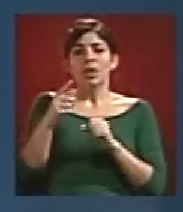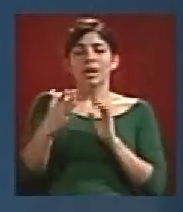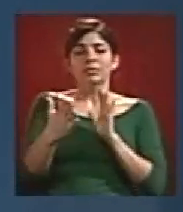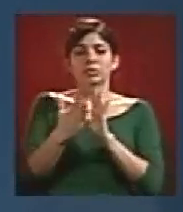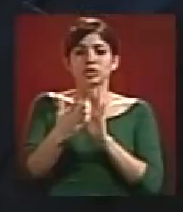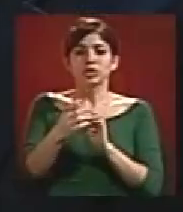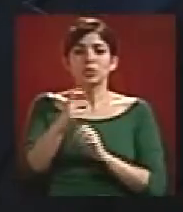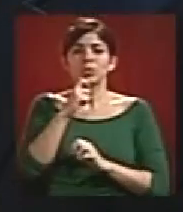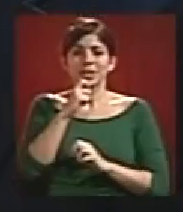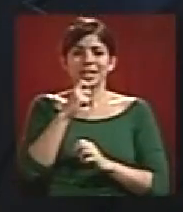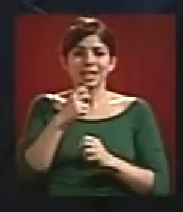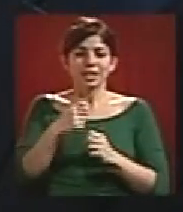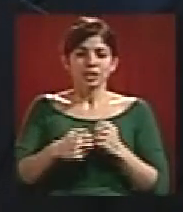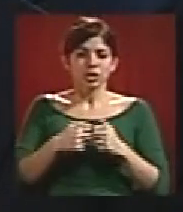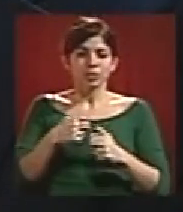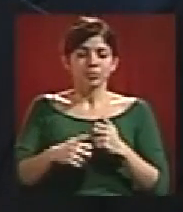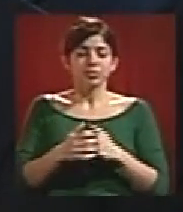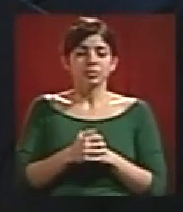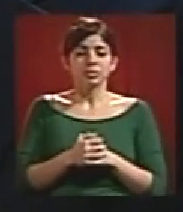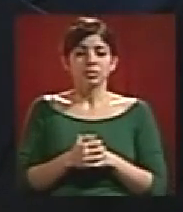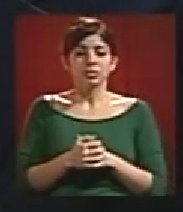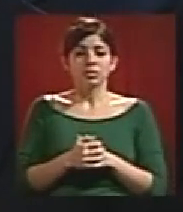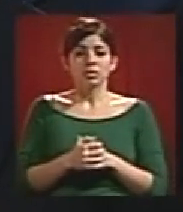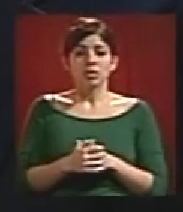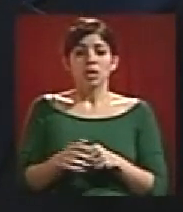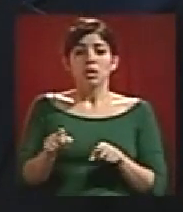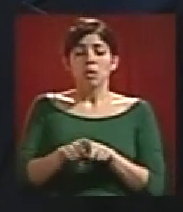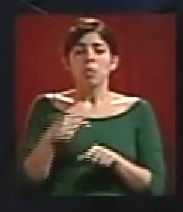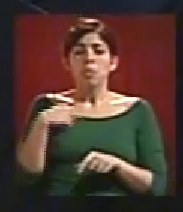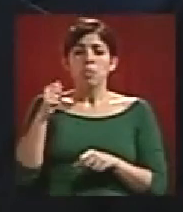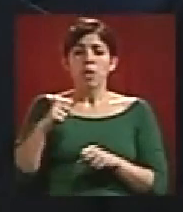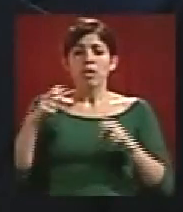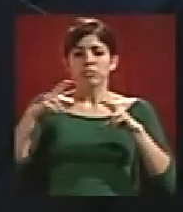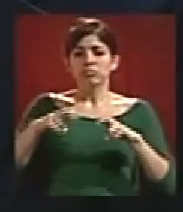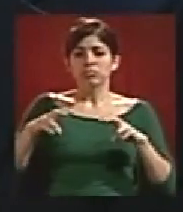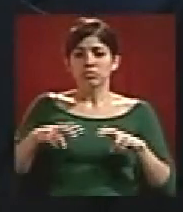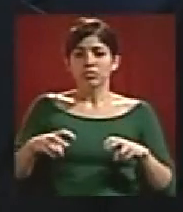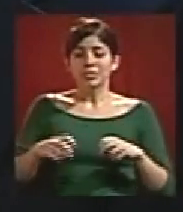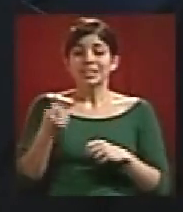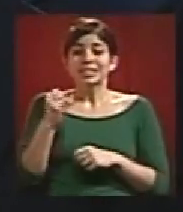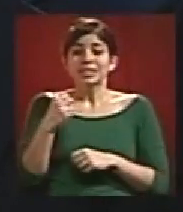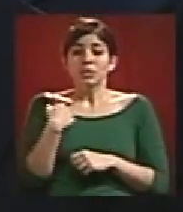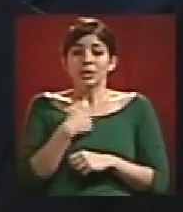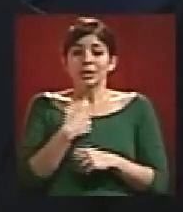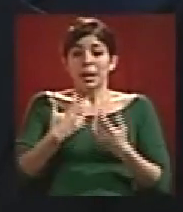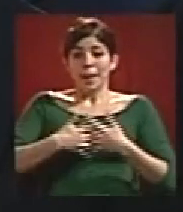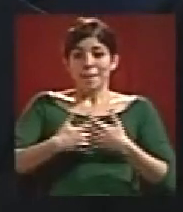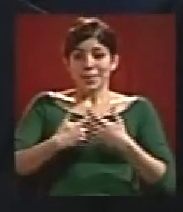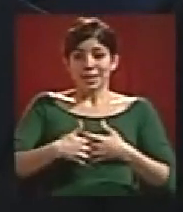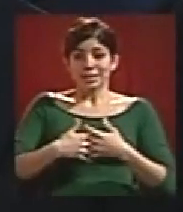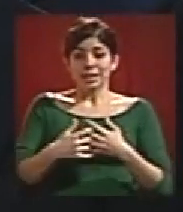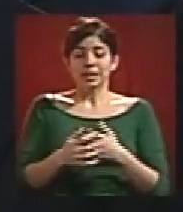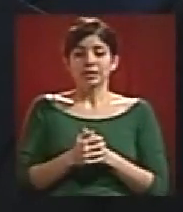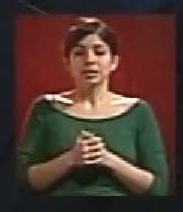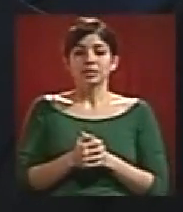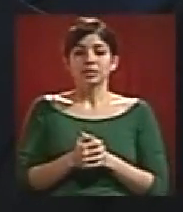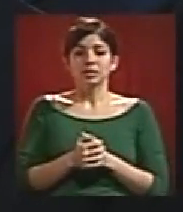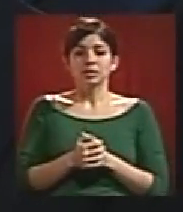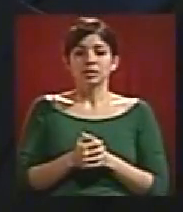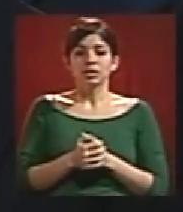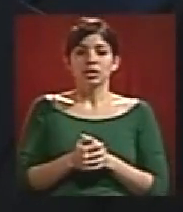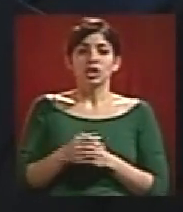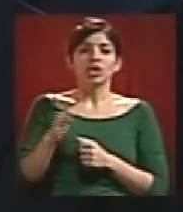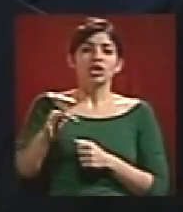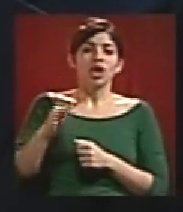riesgo. Eso por una parte. Lo otro que uno podría valorar es si nuestras empresas ya productoras del sector